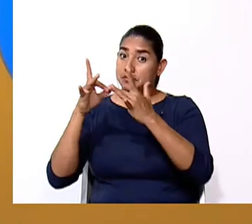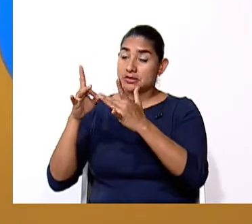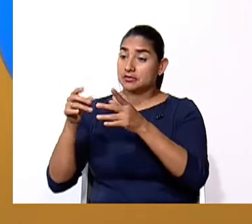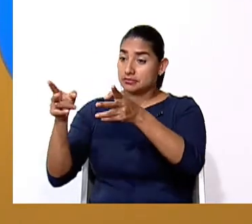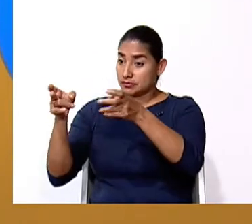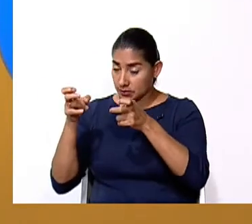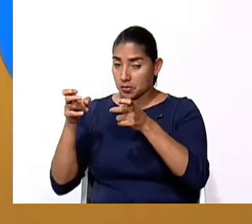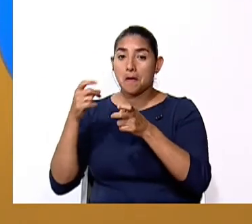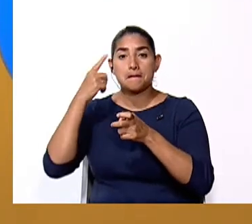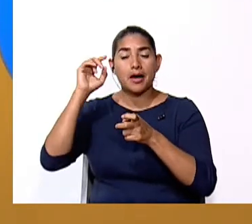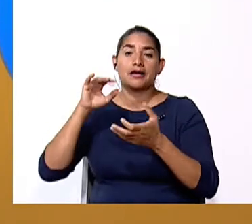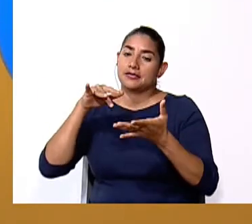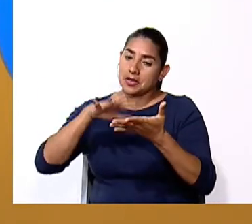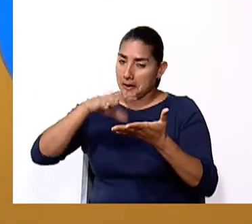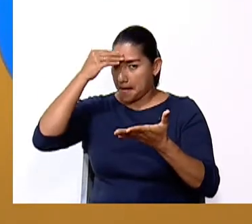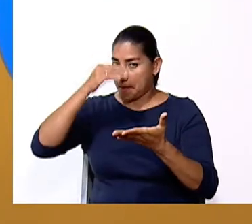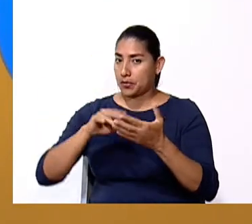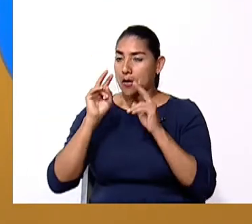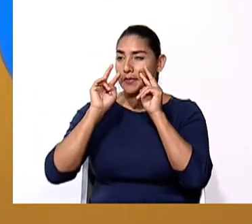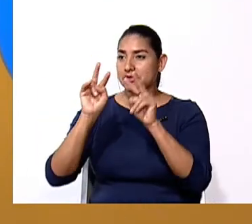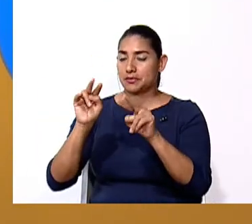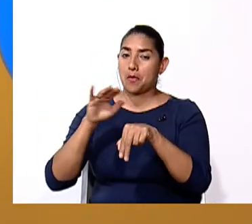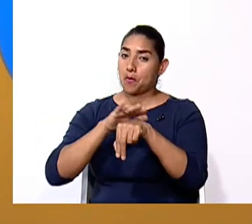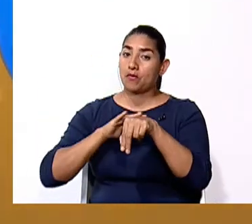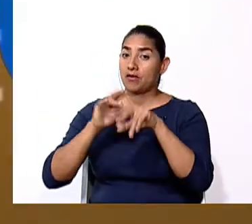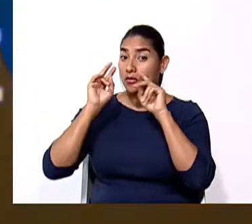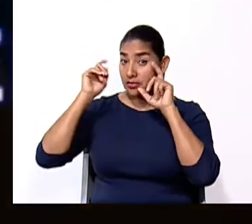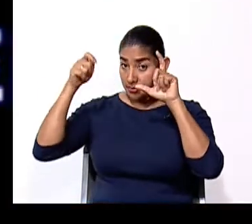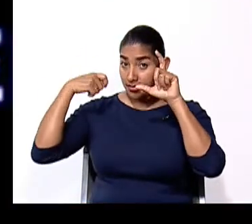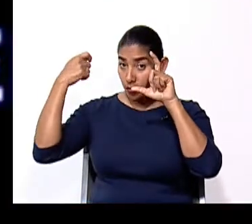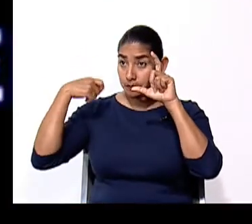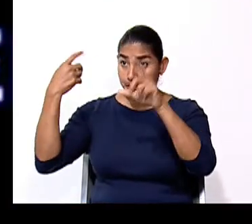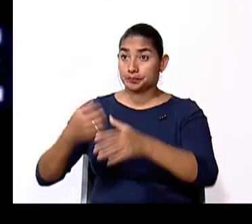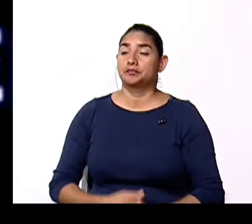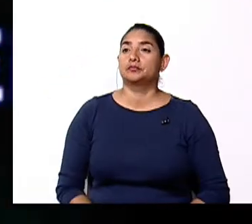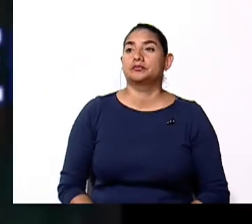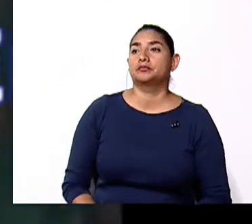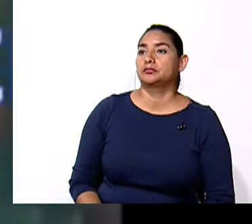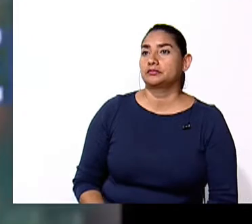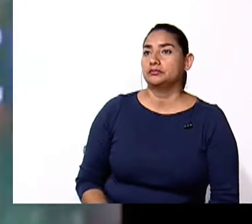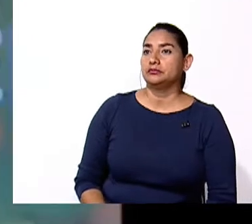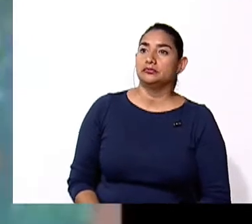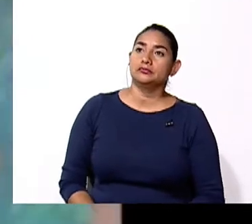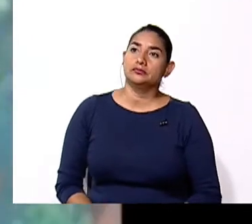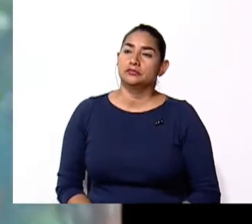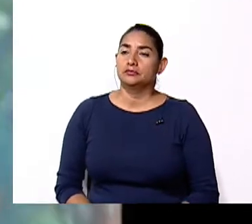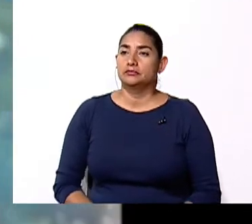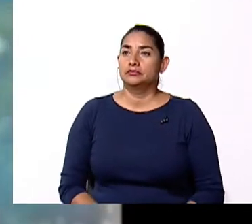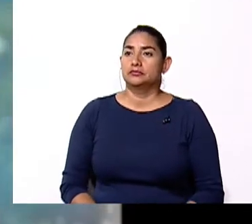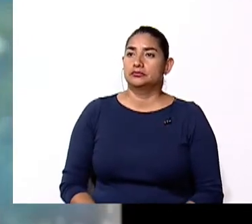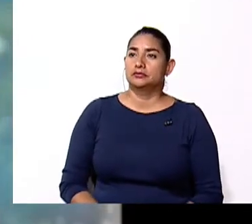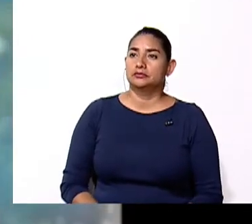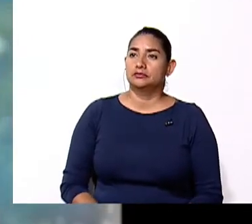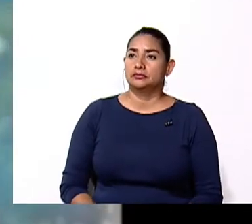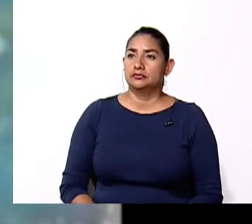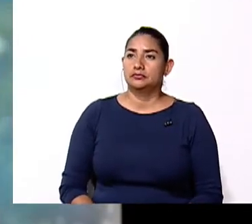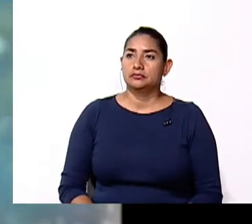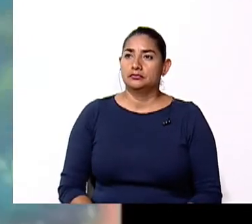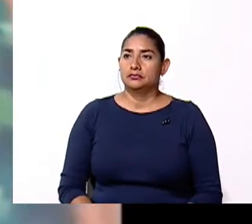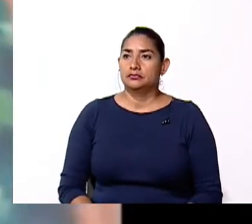materiales muy sencillos. El cuaderno de estudios sociales y un lapicero o lápiz de grafito, lo que te quede mejor.